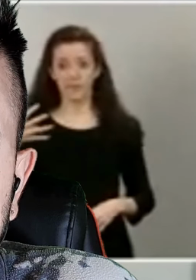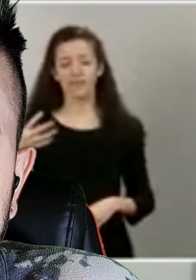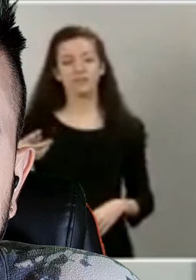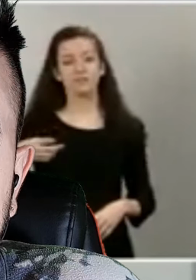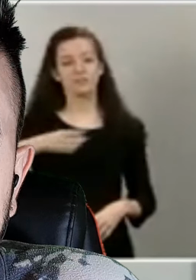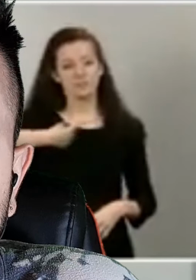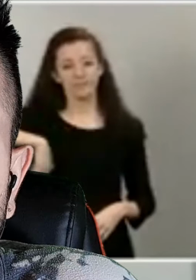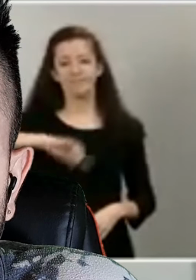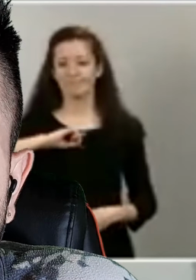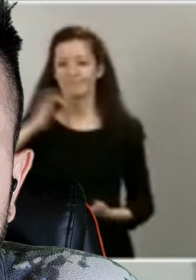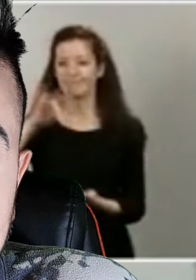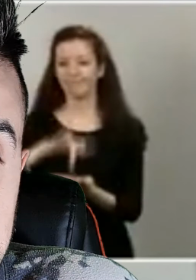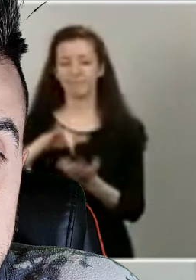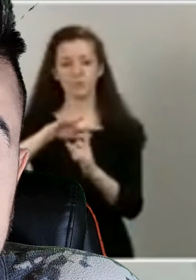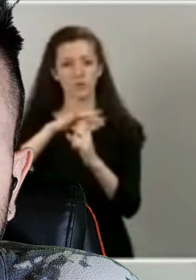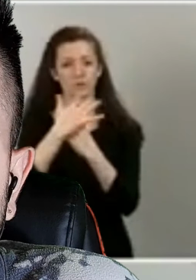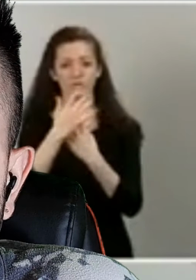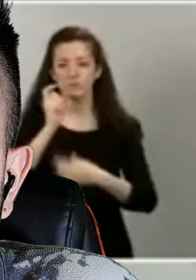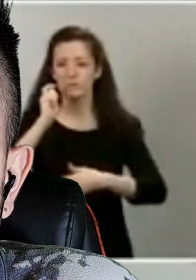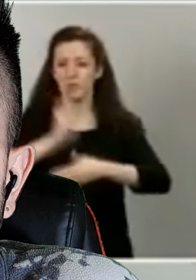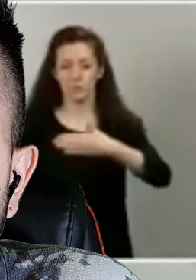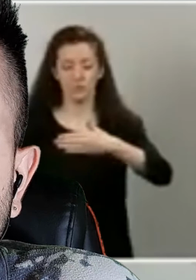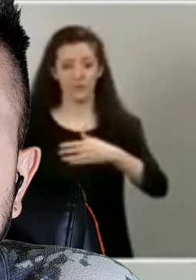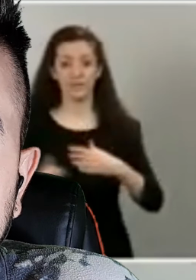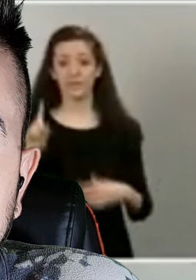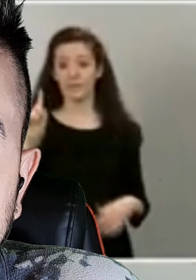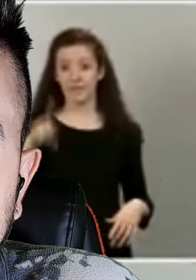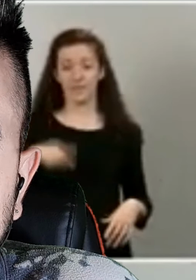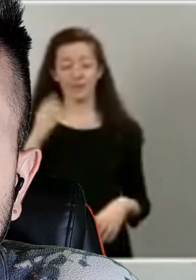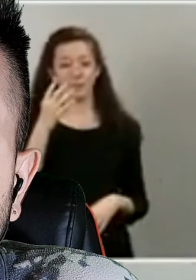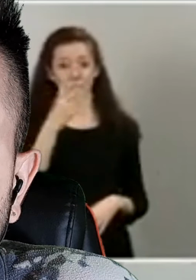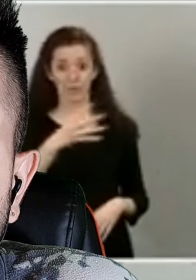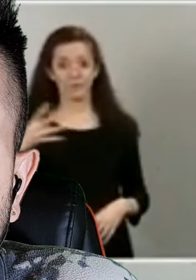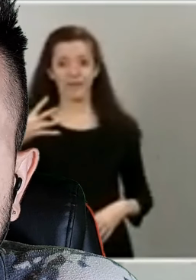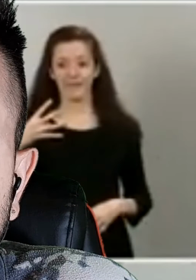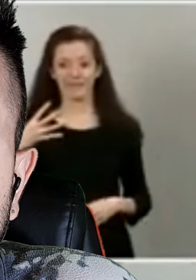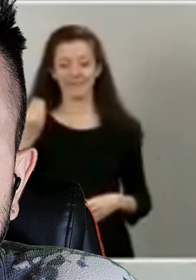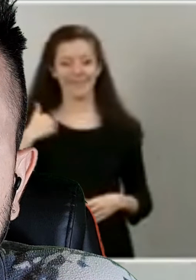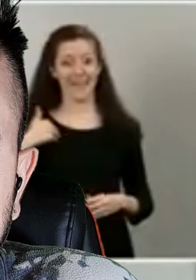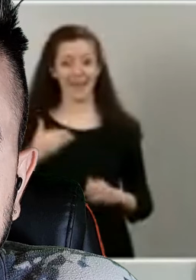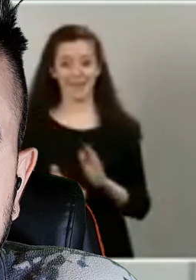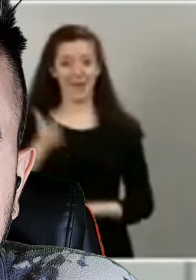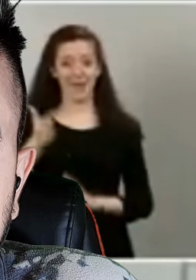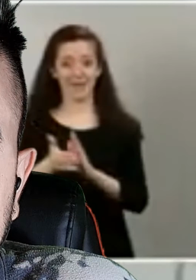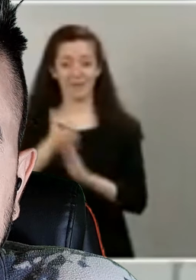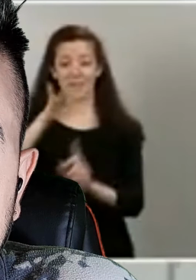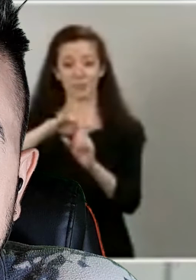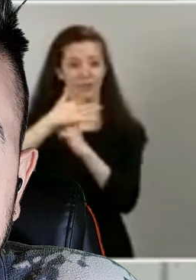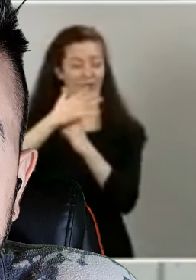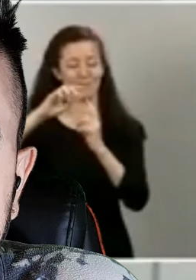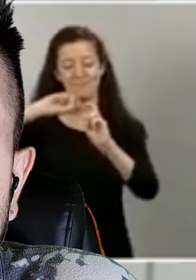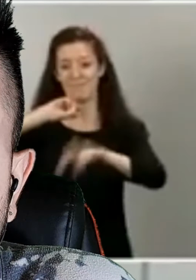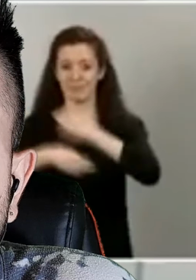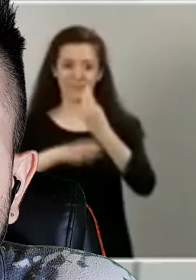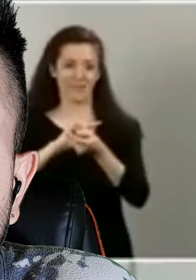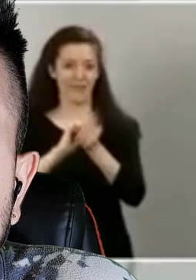el alquiler vale esto fue hace por lo menos tres o cuatro semanas donde esto se